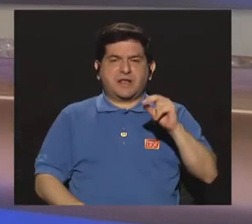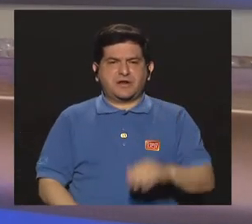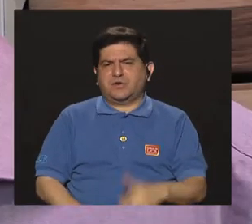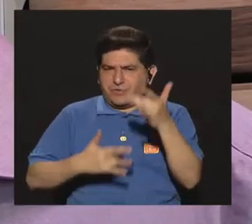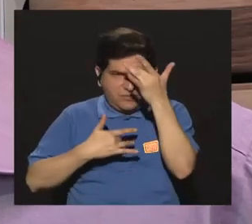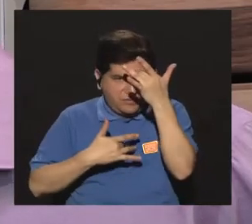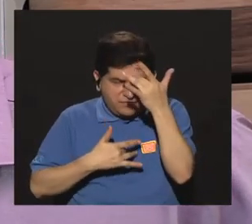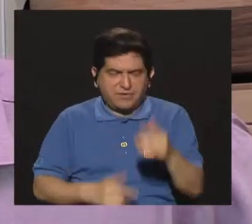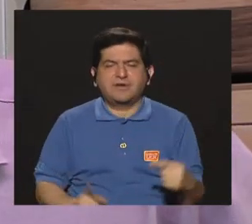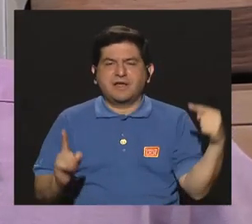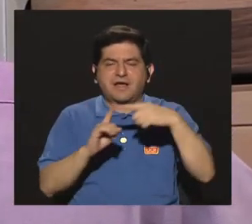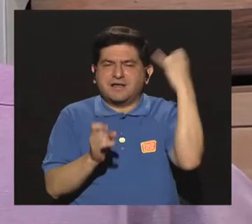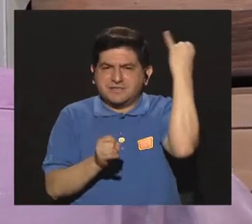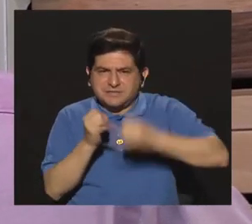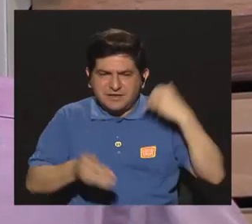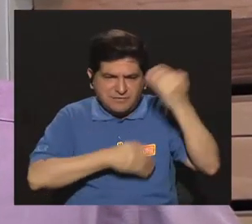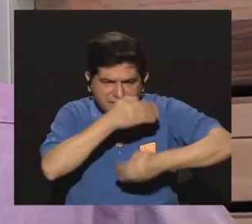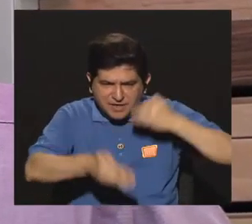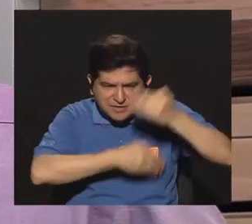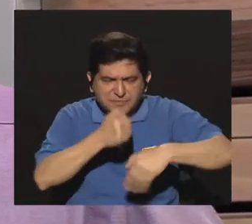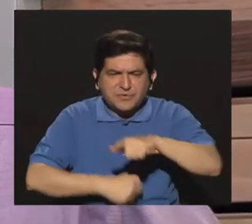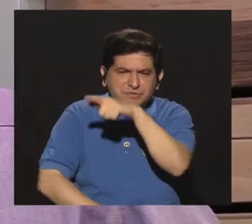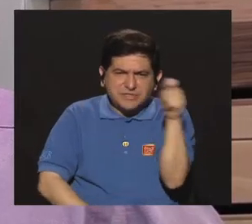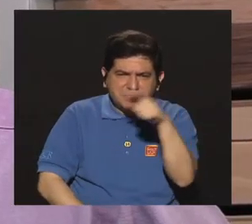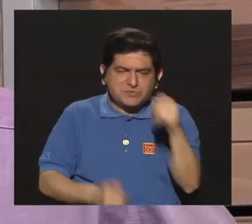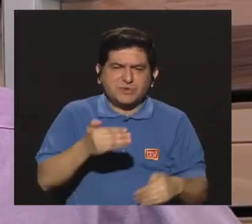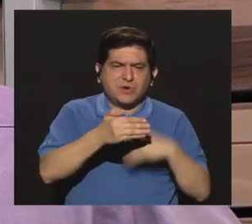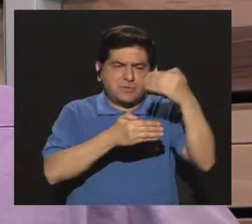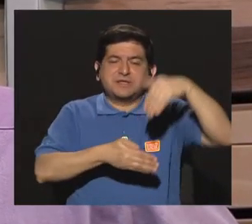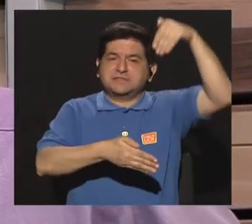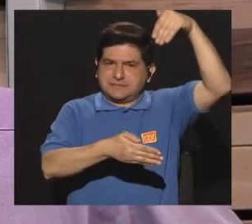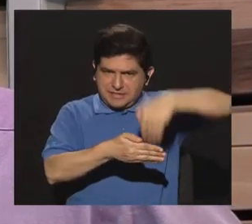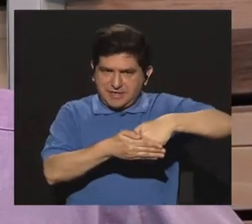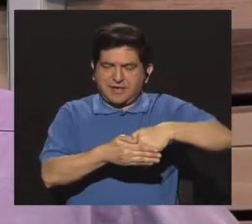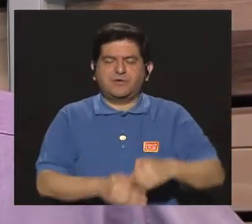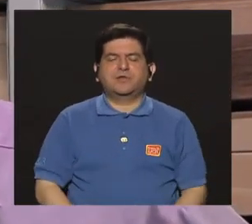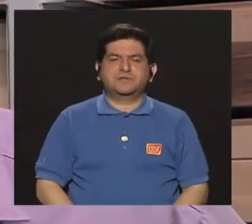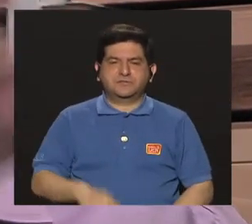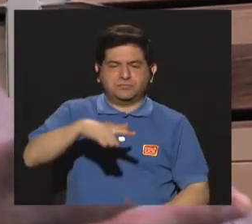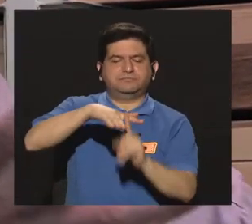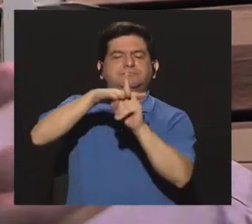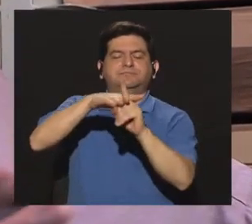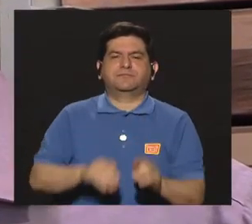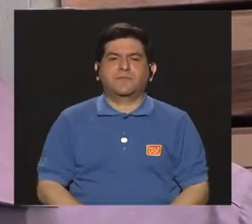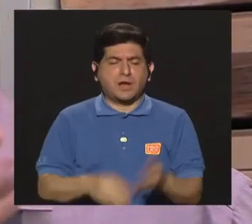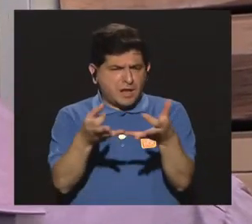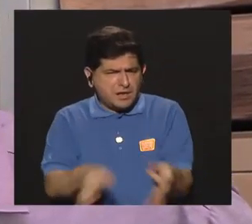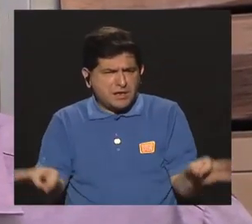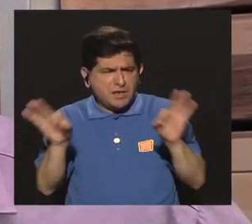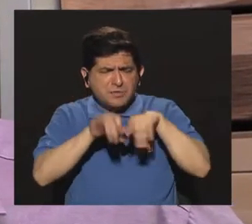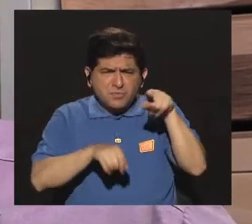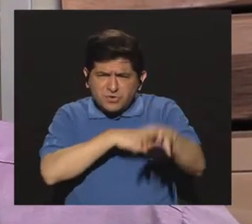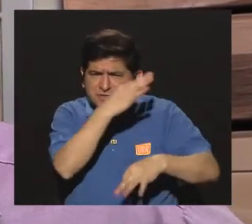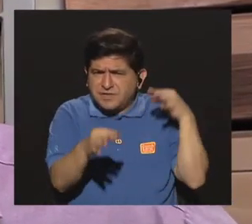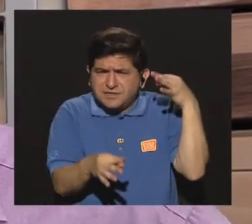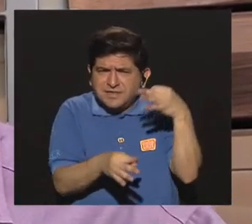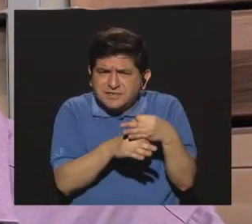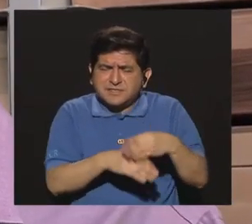colección que que tan importantes son esos ejemplares o la colección seca y podemos hacer referencia a la humedad